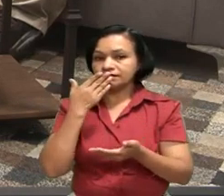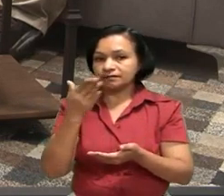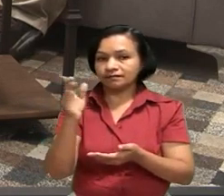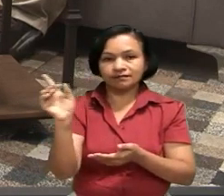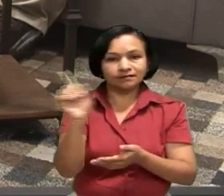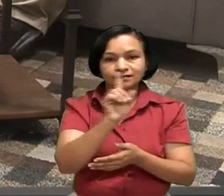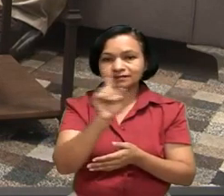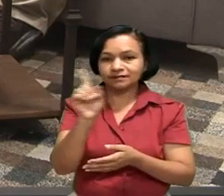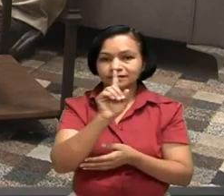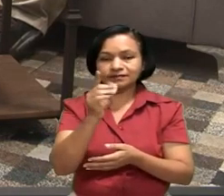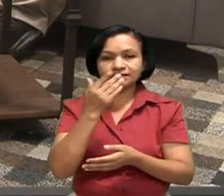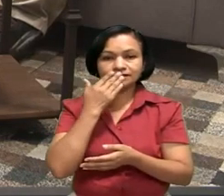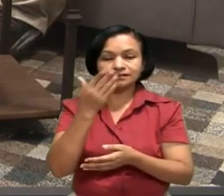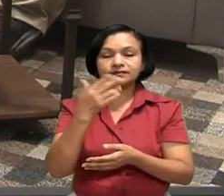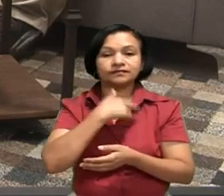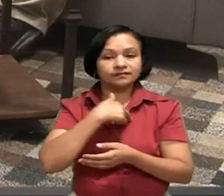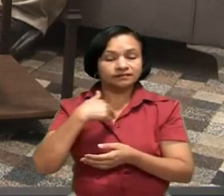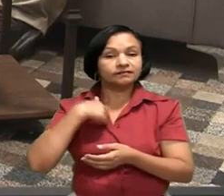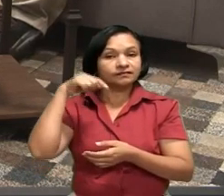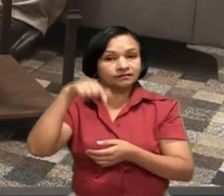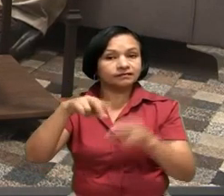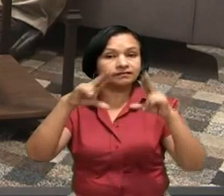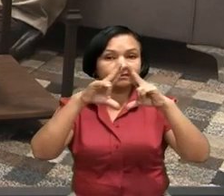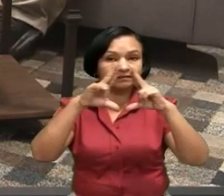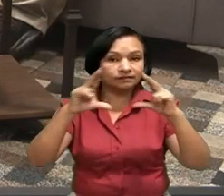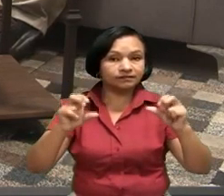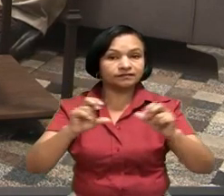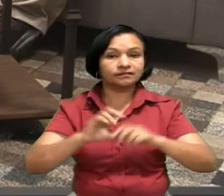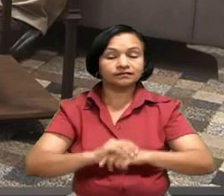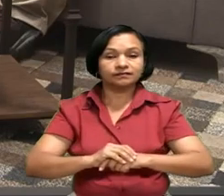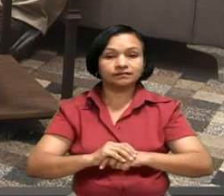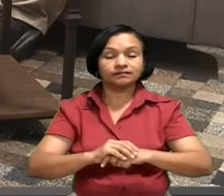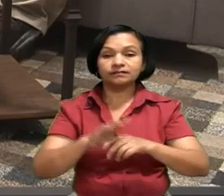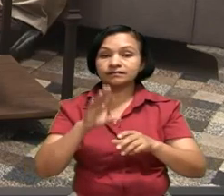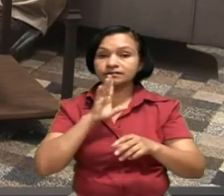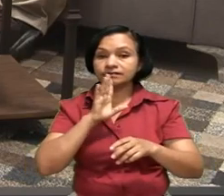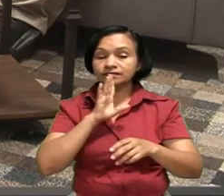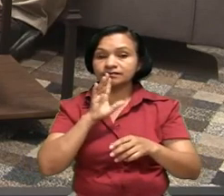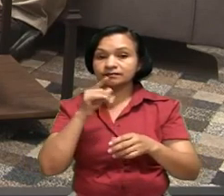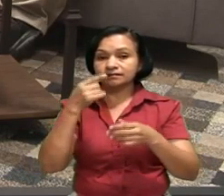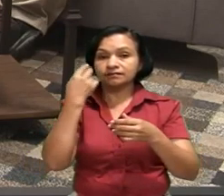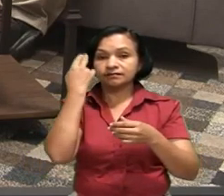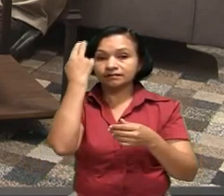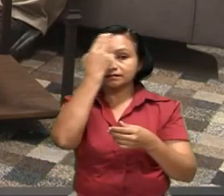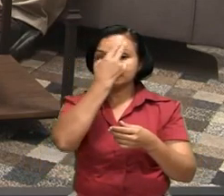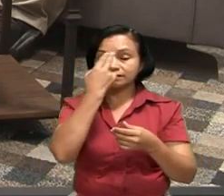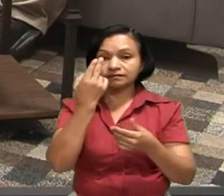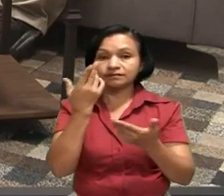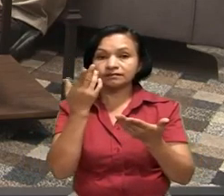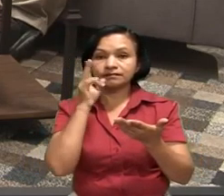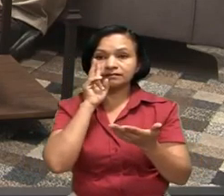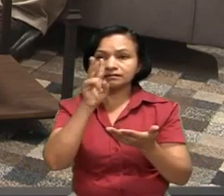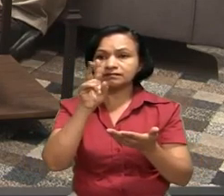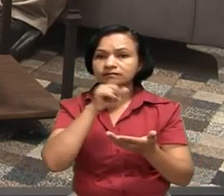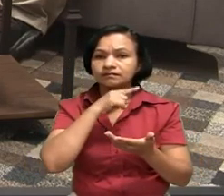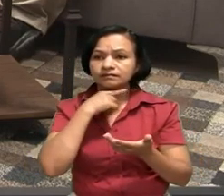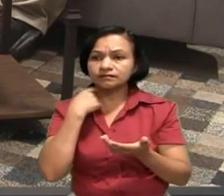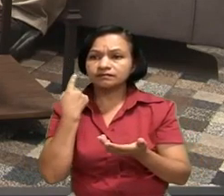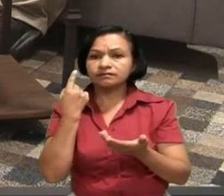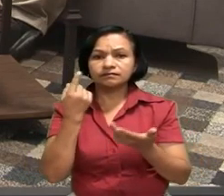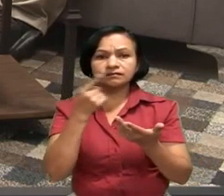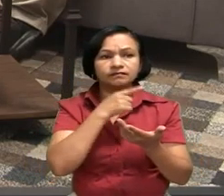no está sucediendo en nicaragua y ahí y ahí está la discusión a partir de lo que le preguntaba la credibilidad la credibilidad frente